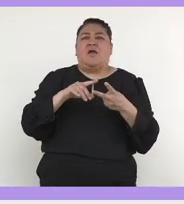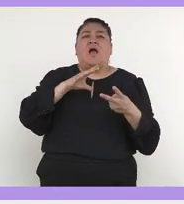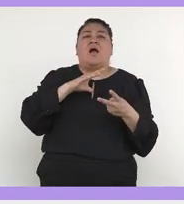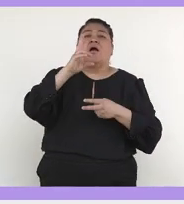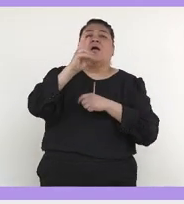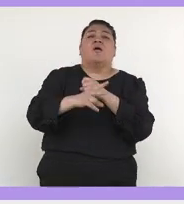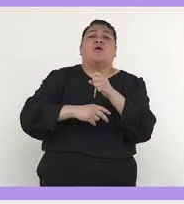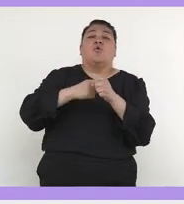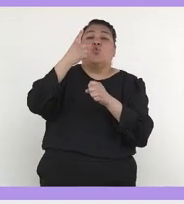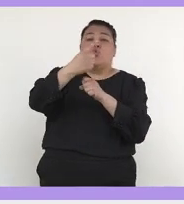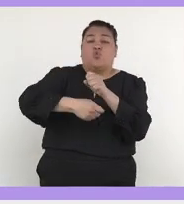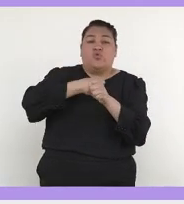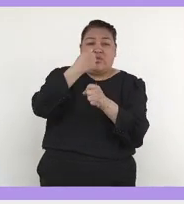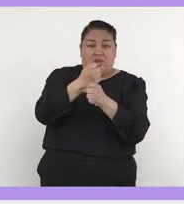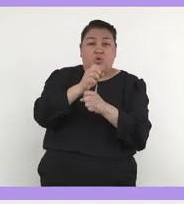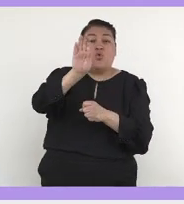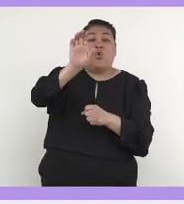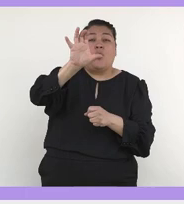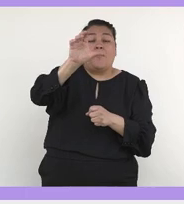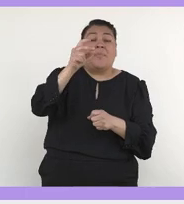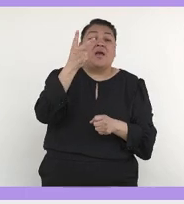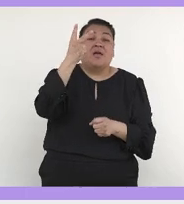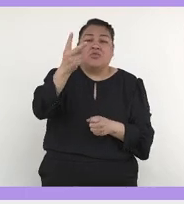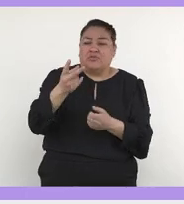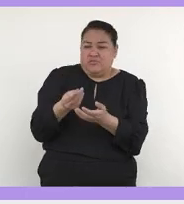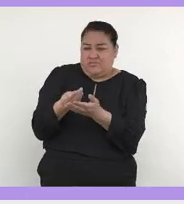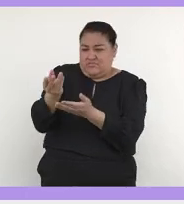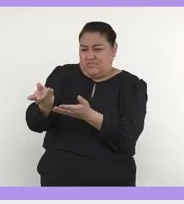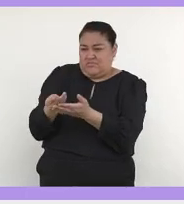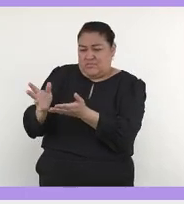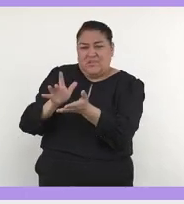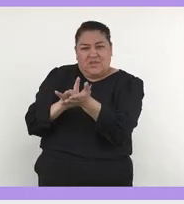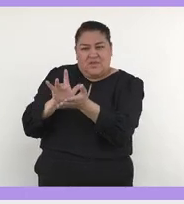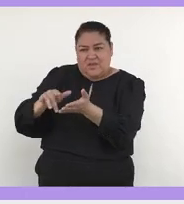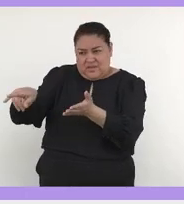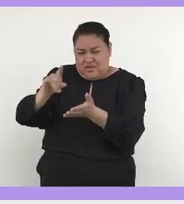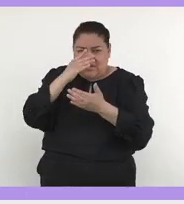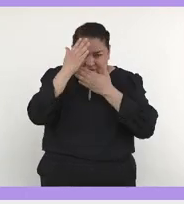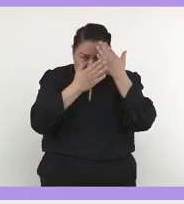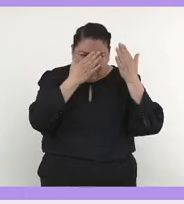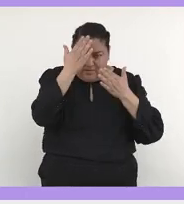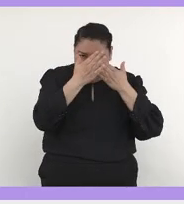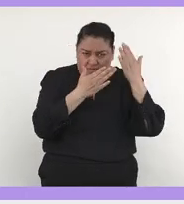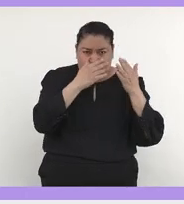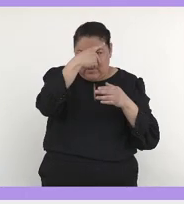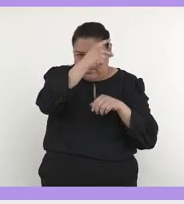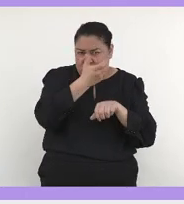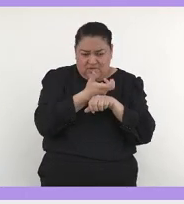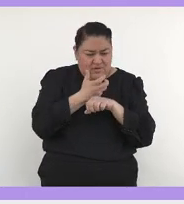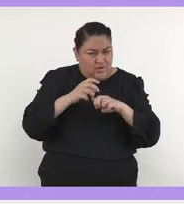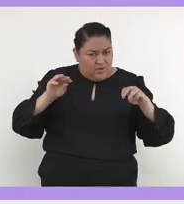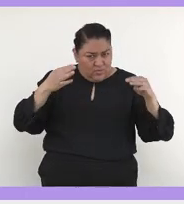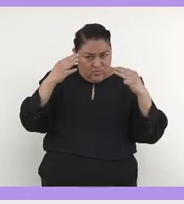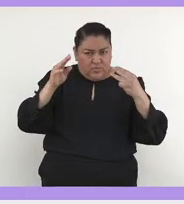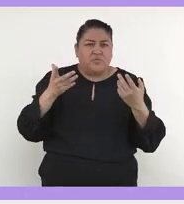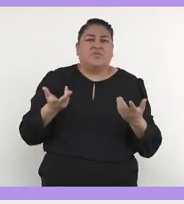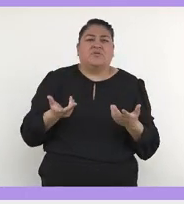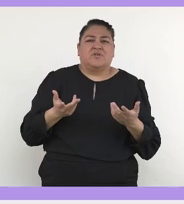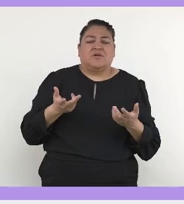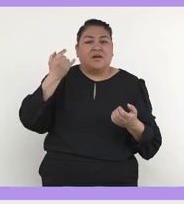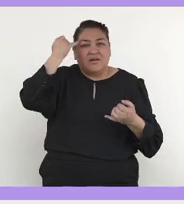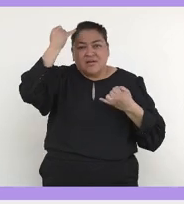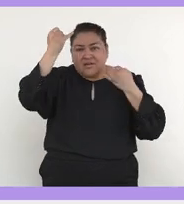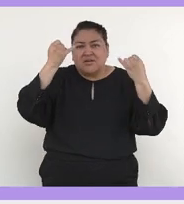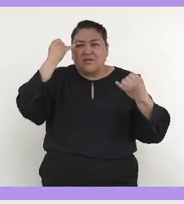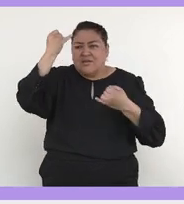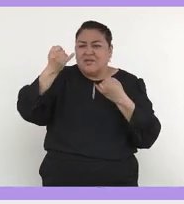becas al año para mujeres para estudiar música también ahora de mujeres latinoamericanas para que estudien en berkley Son son iniciativas